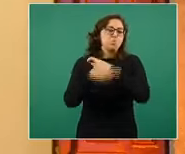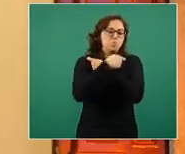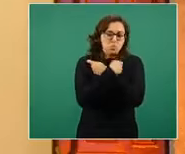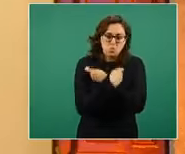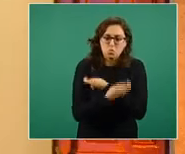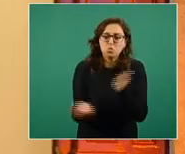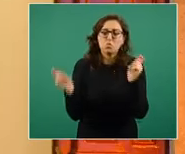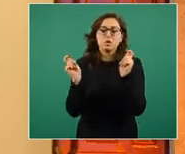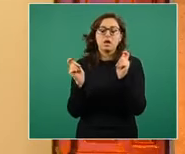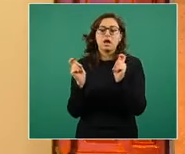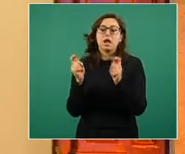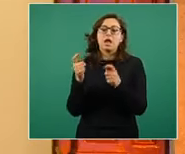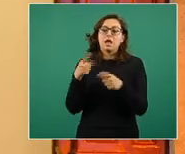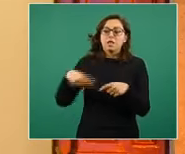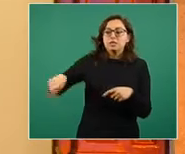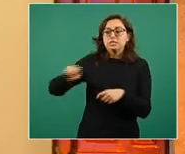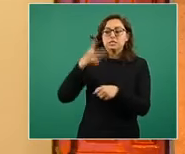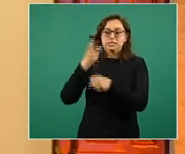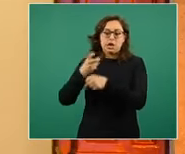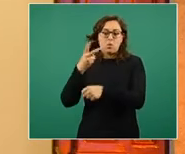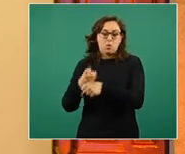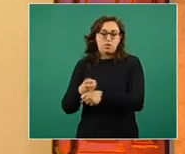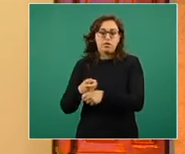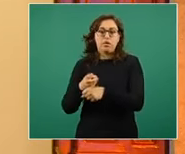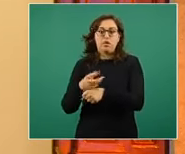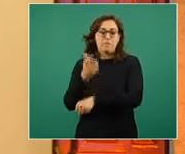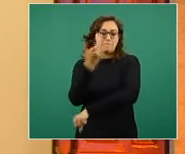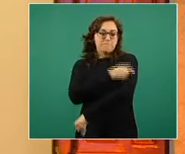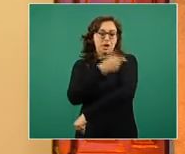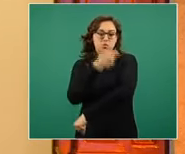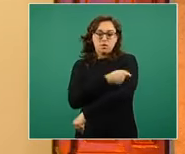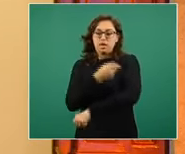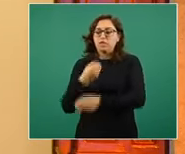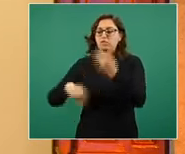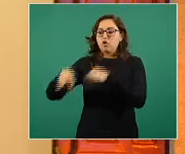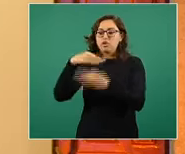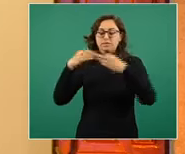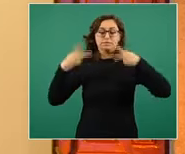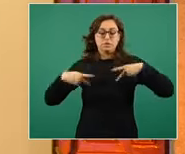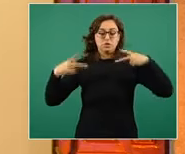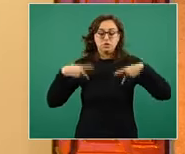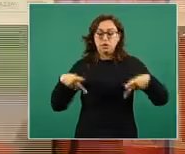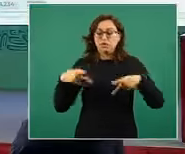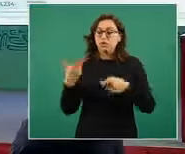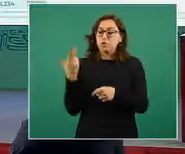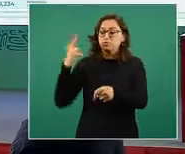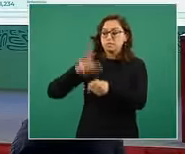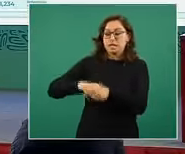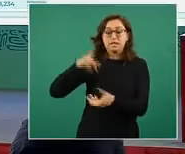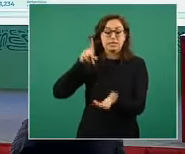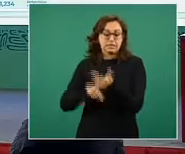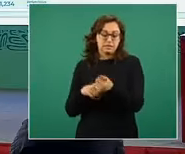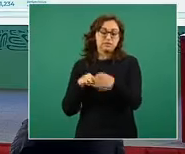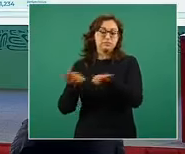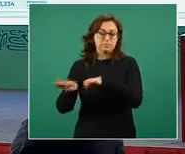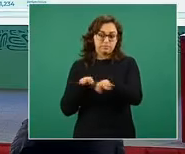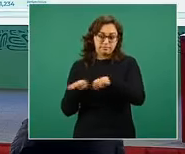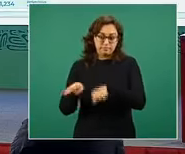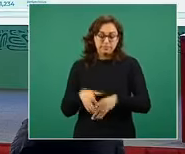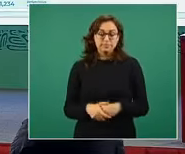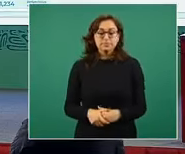la segunda dosis de todos los profesionales de la salud de primera línea que han sido vacunados en semanas